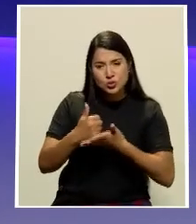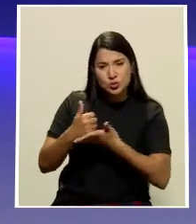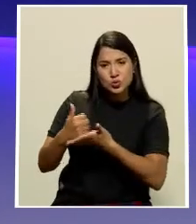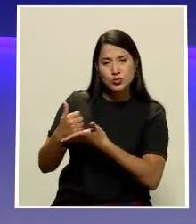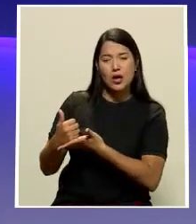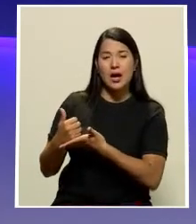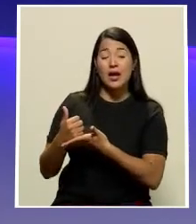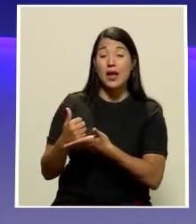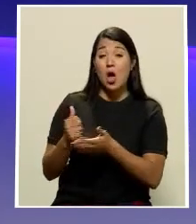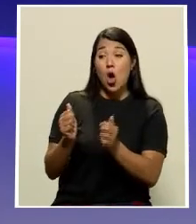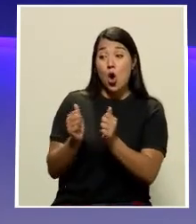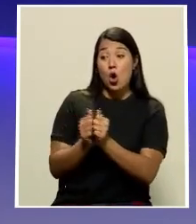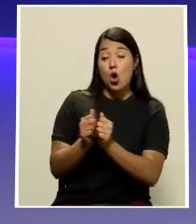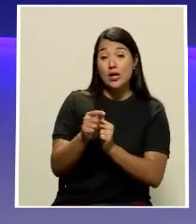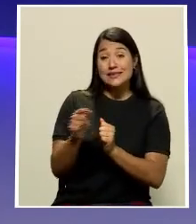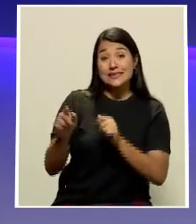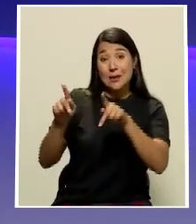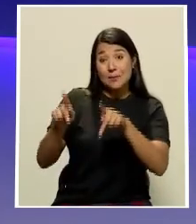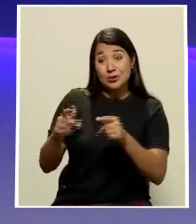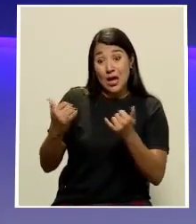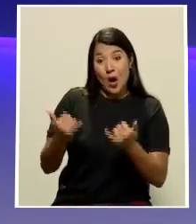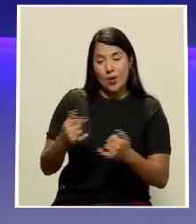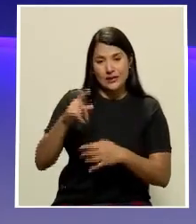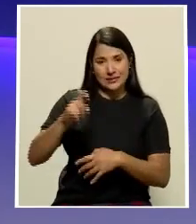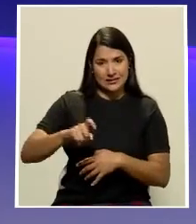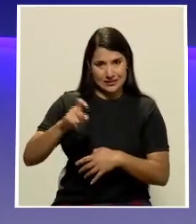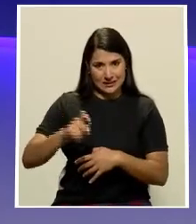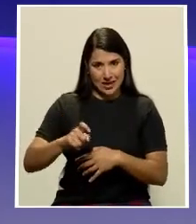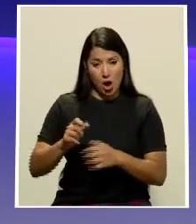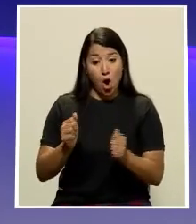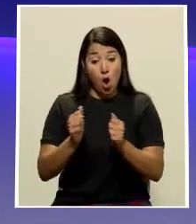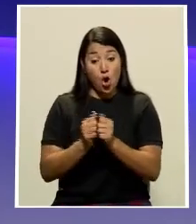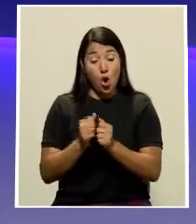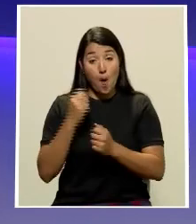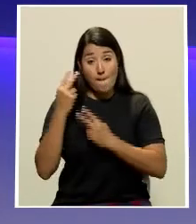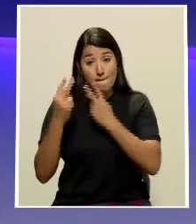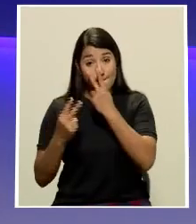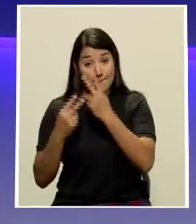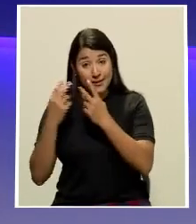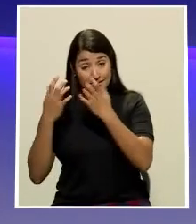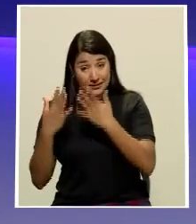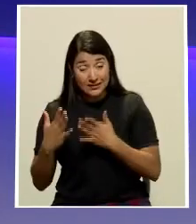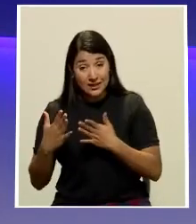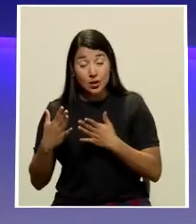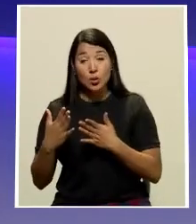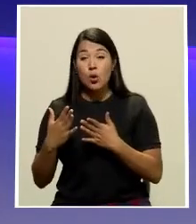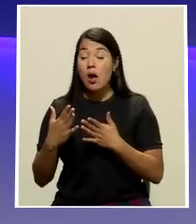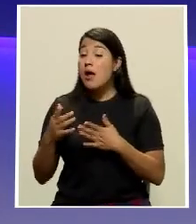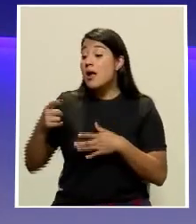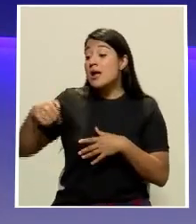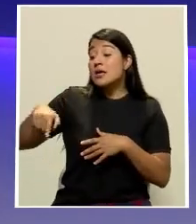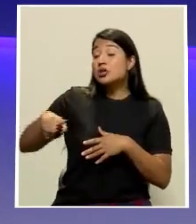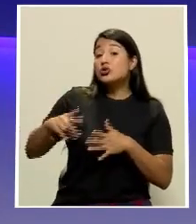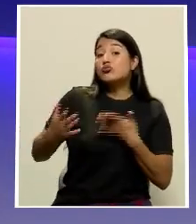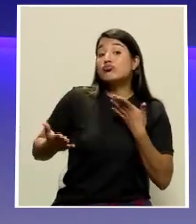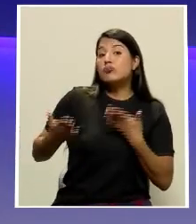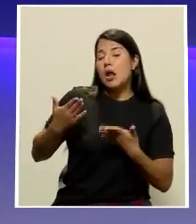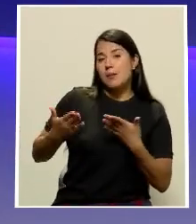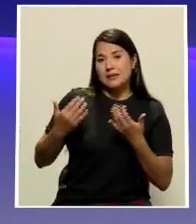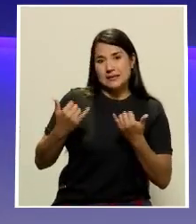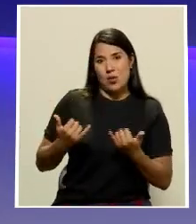posibilidades con la gente que más los necesita, con nuestros vecinos que por ahí están pasando